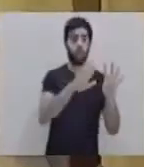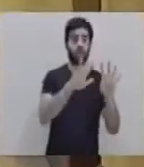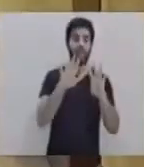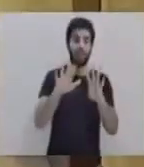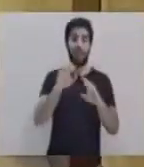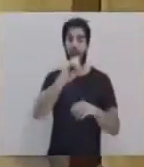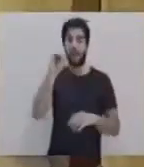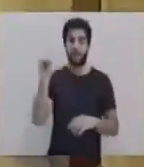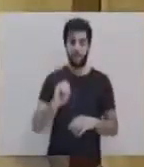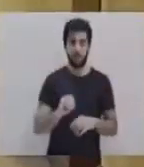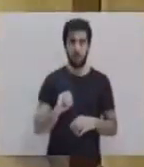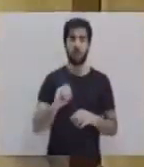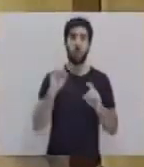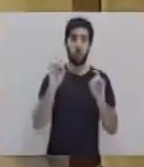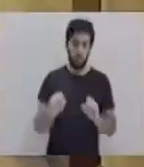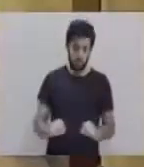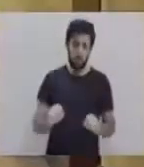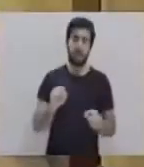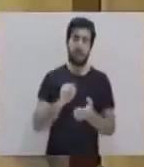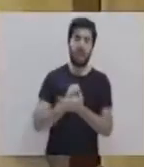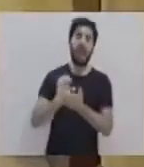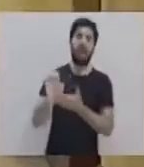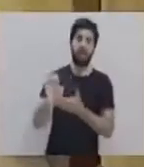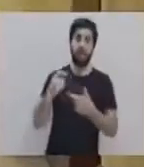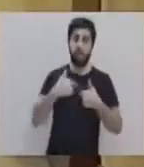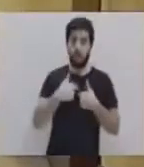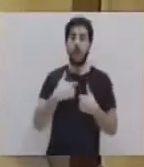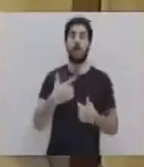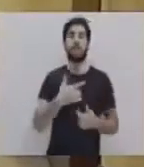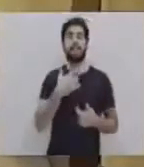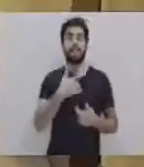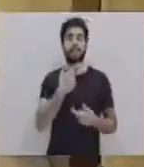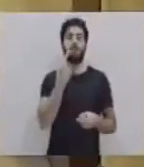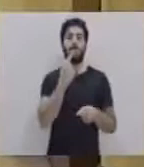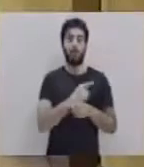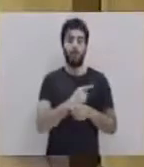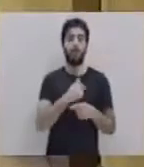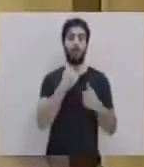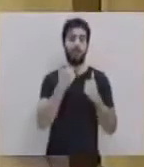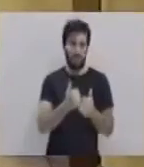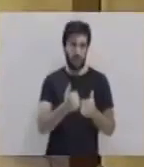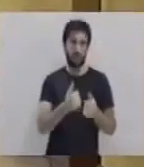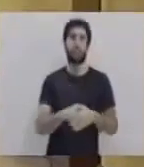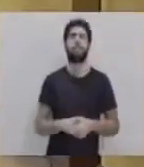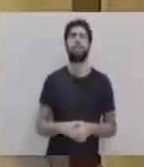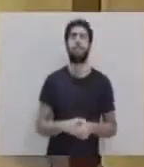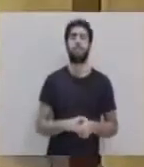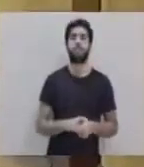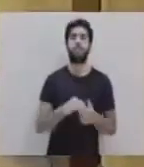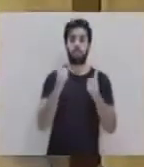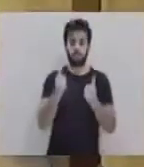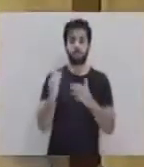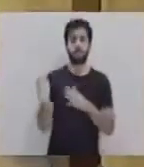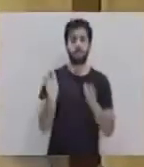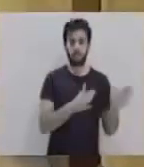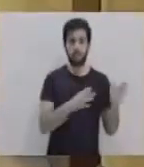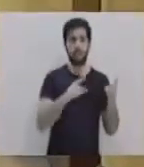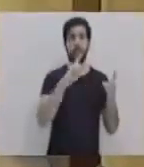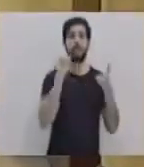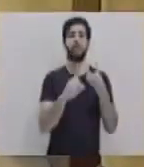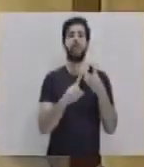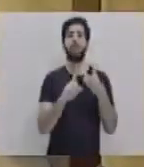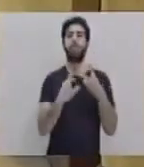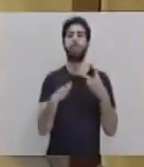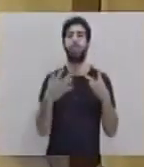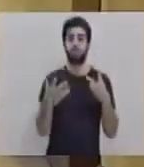hecho, el 99% de las veces se puede evitar si la persona está acorde a como debe de estar, ¿verdad? Perfecto. El segundo